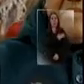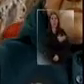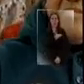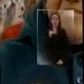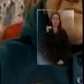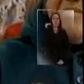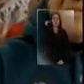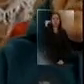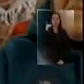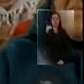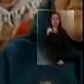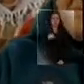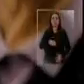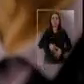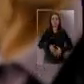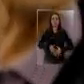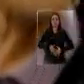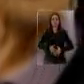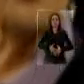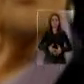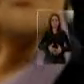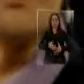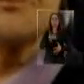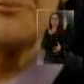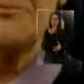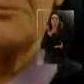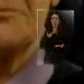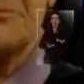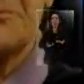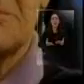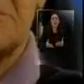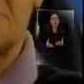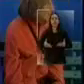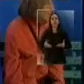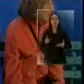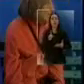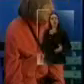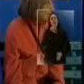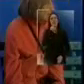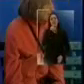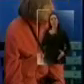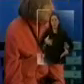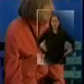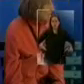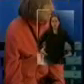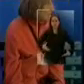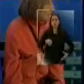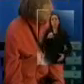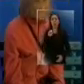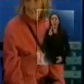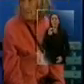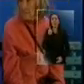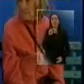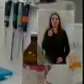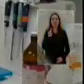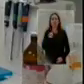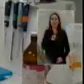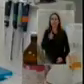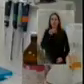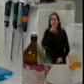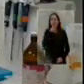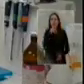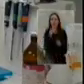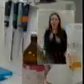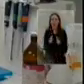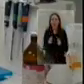arterial elevada, crece la guatita, uno sube de peso en general, pero no estamos hablando de la obesidad per se, sino que estamos hablando